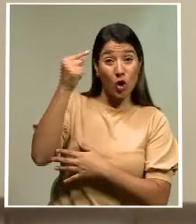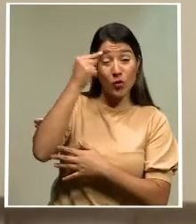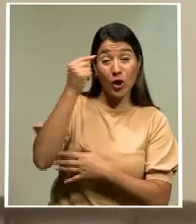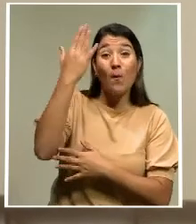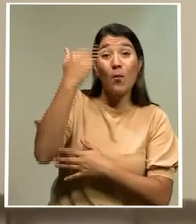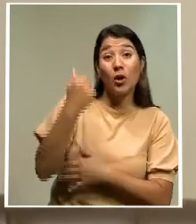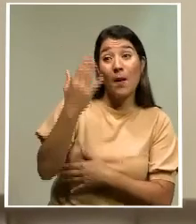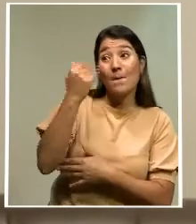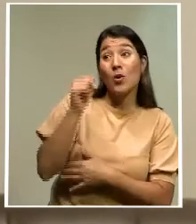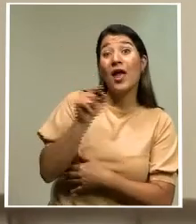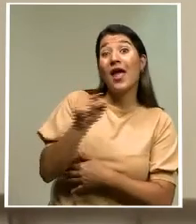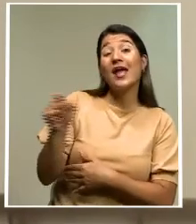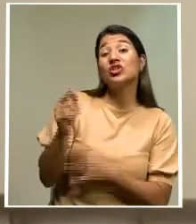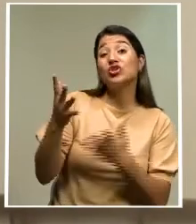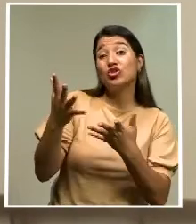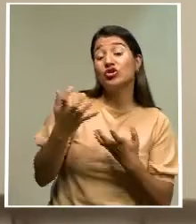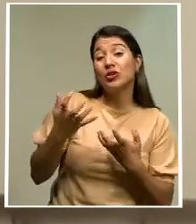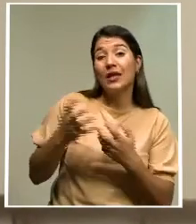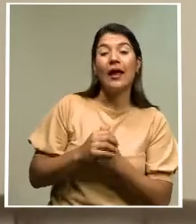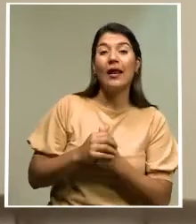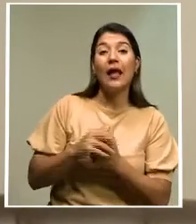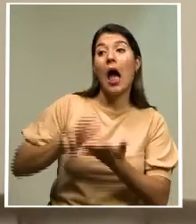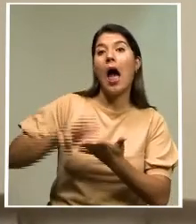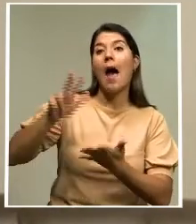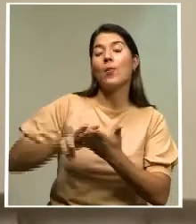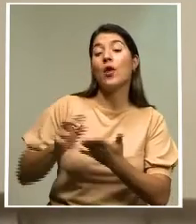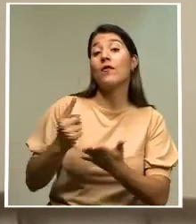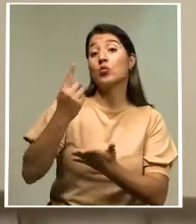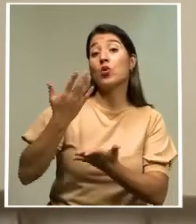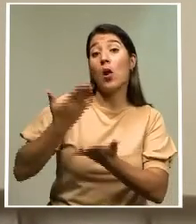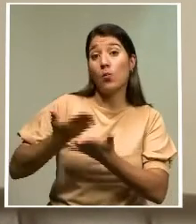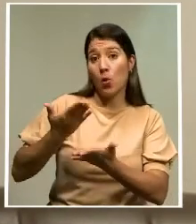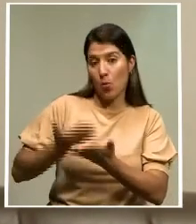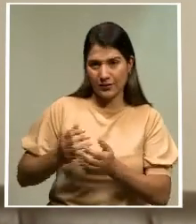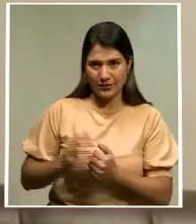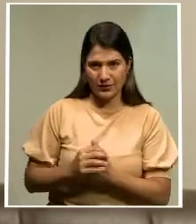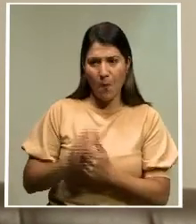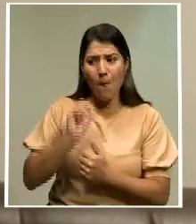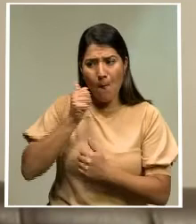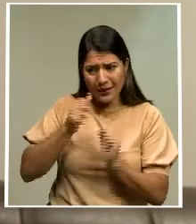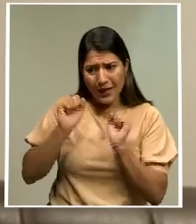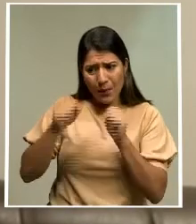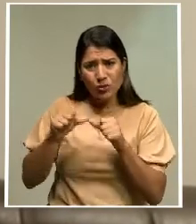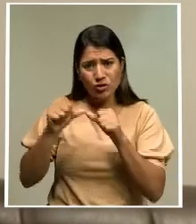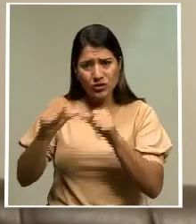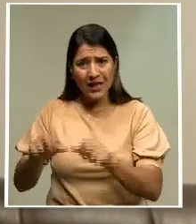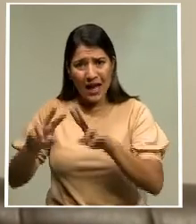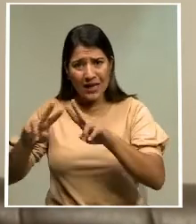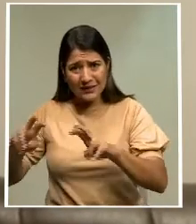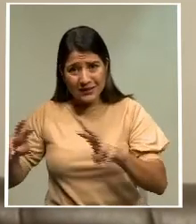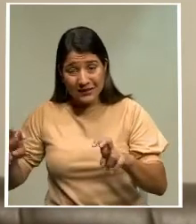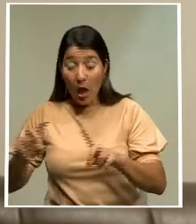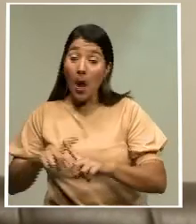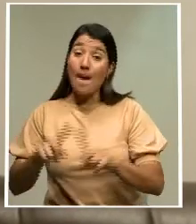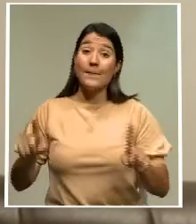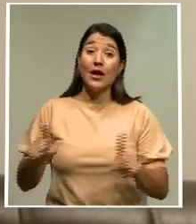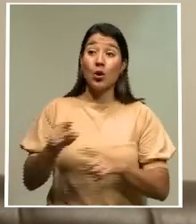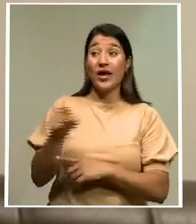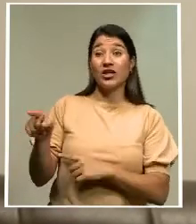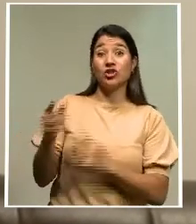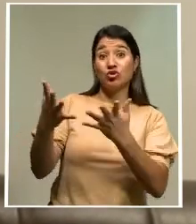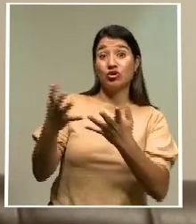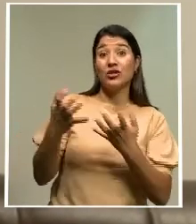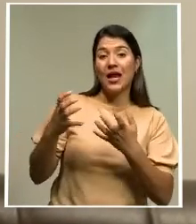aprueba una moción que mañana perfectamente pueden intentar y por priorizar un proyecto de ley que en realidad lo que está es atrasando